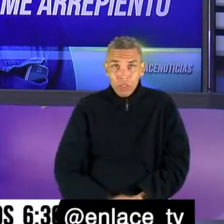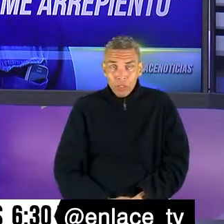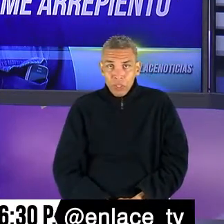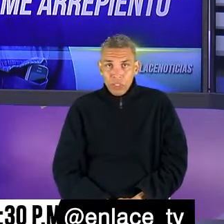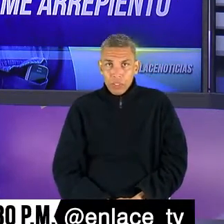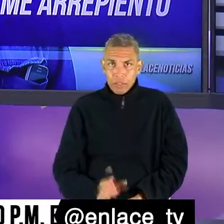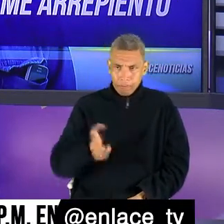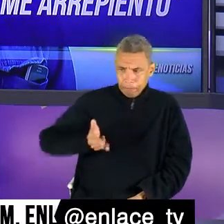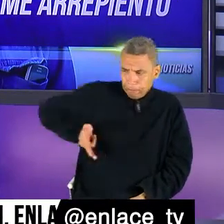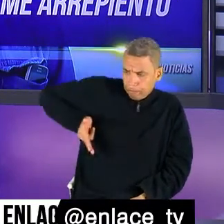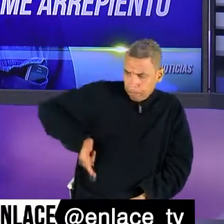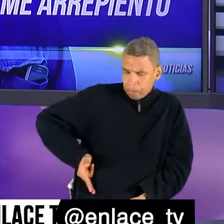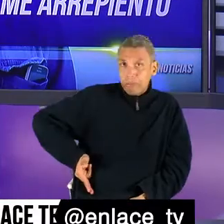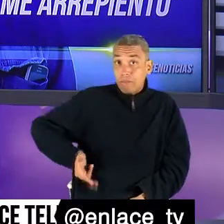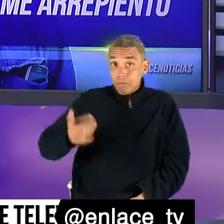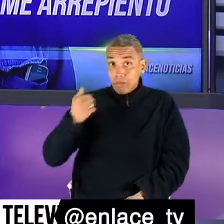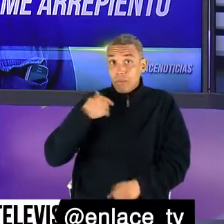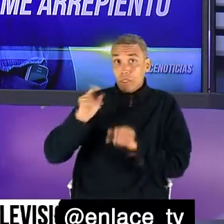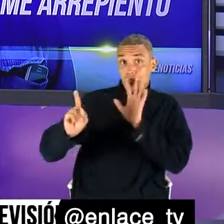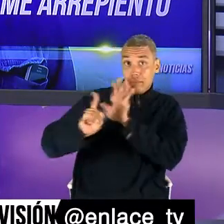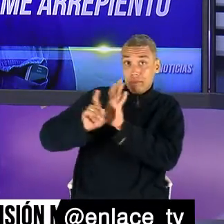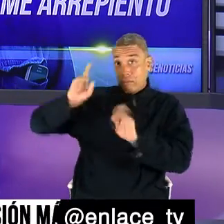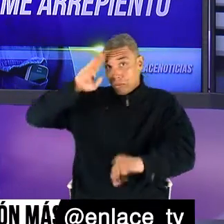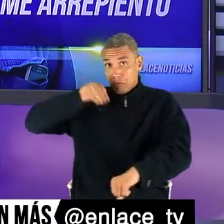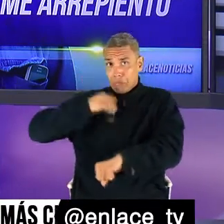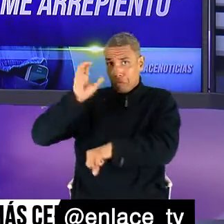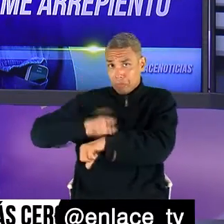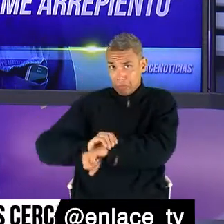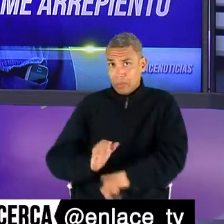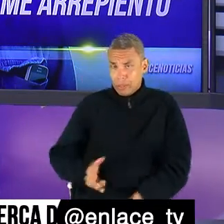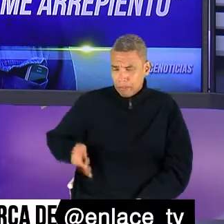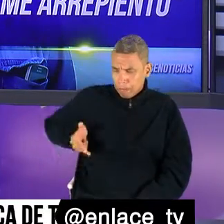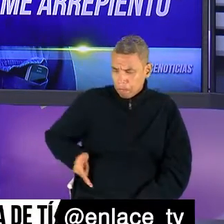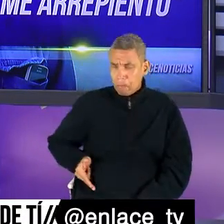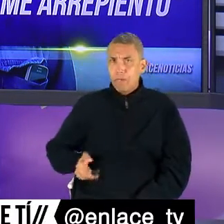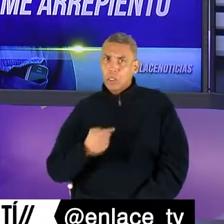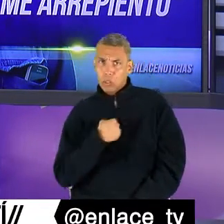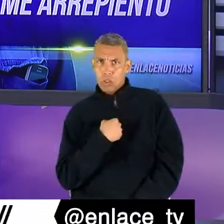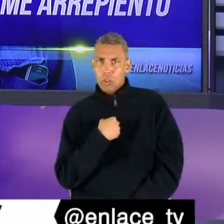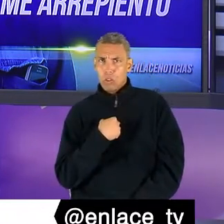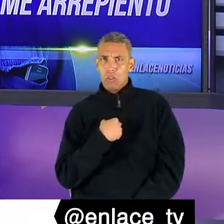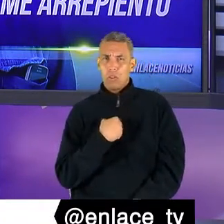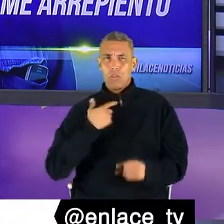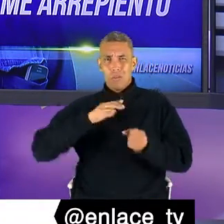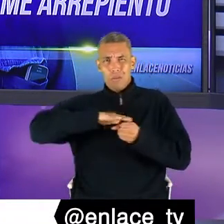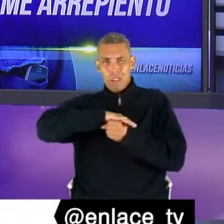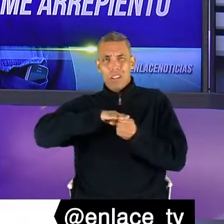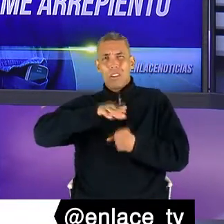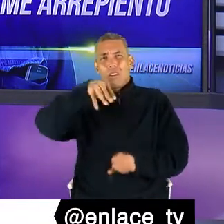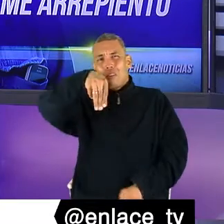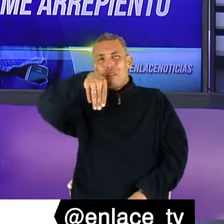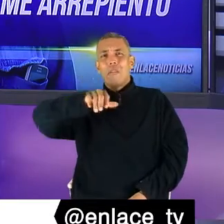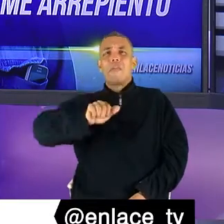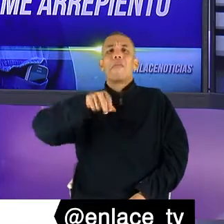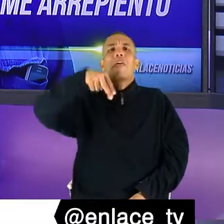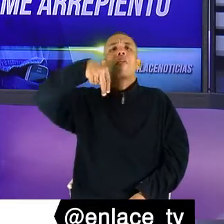forma ilegal, pero aclara este hombre que no es un aparecido en el barrio Los Manzanares, sino un vecino de esta